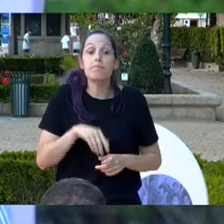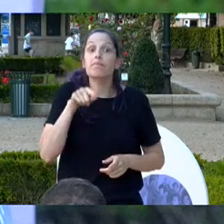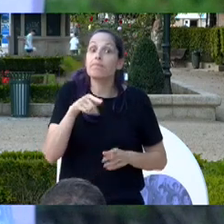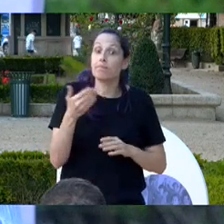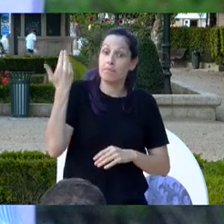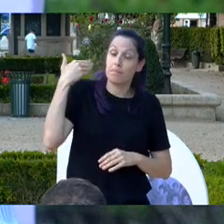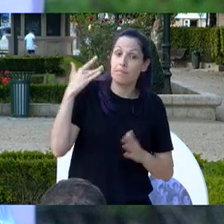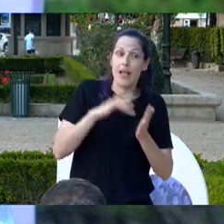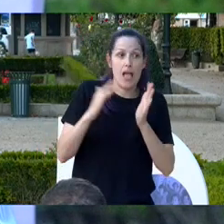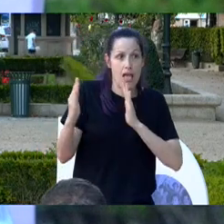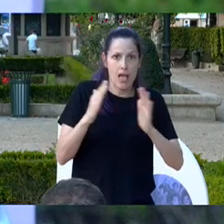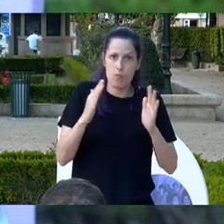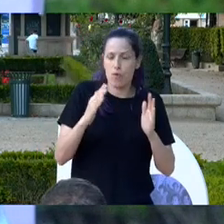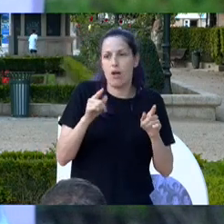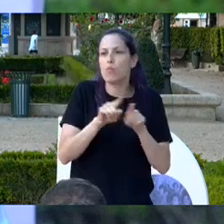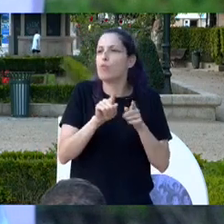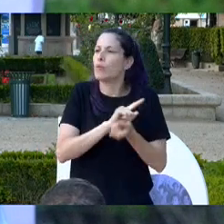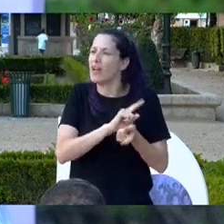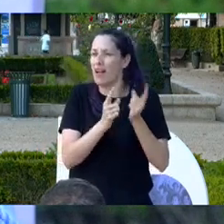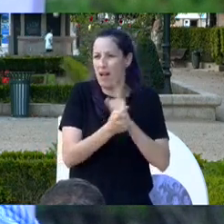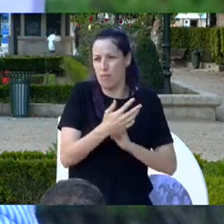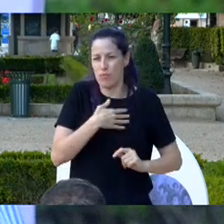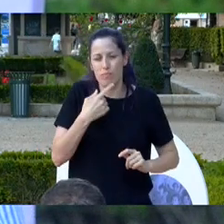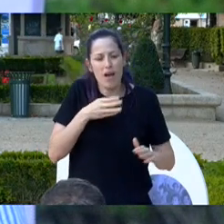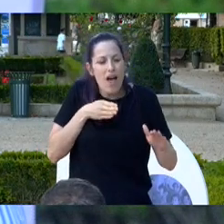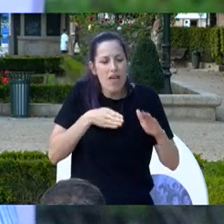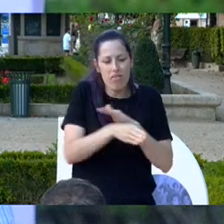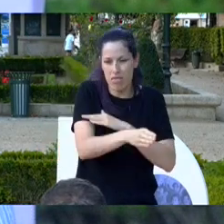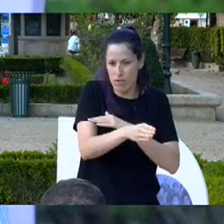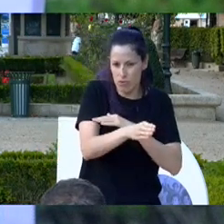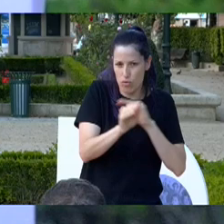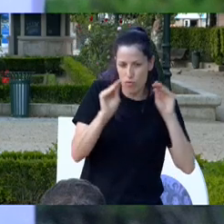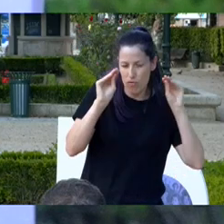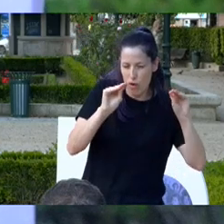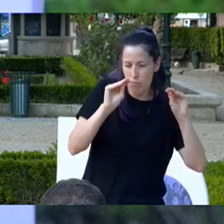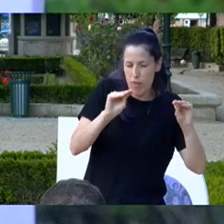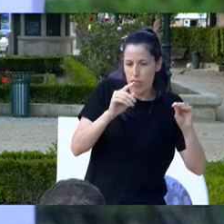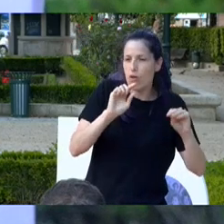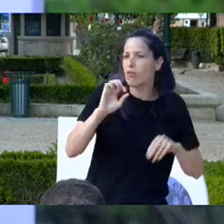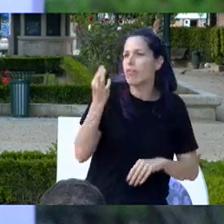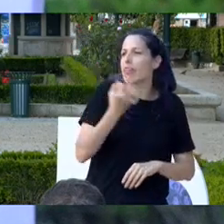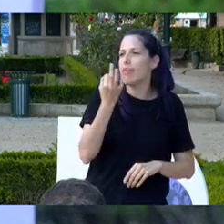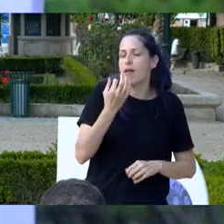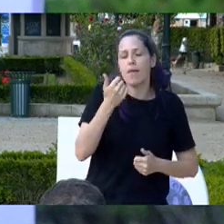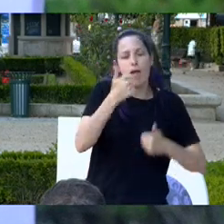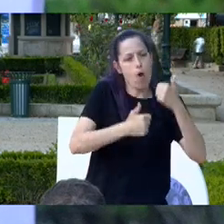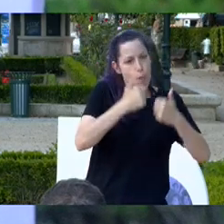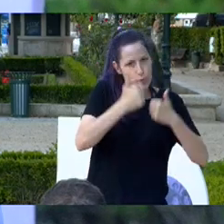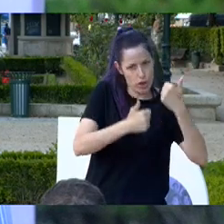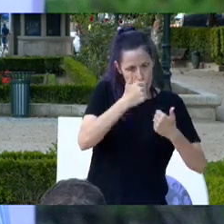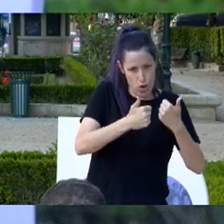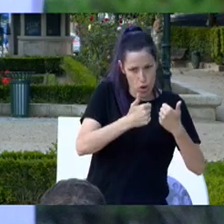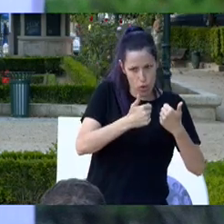cambio. Hai que tamén, para acceder a esa formación, había que facer oposicións e salían con plazas, o mesmo